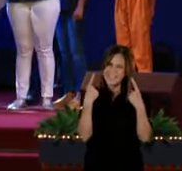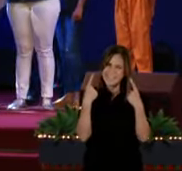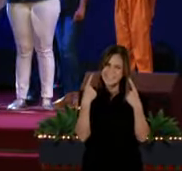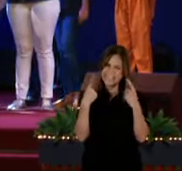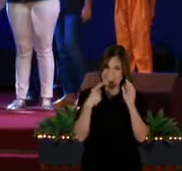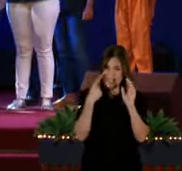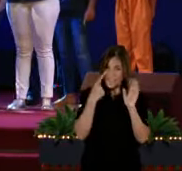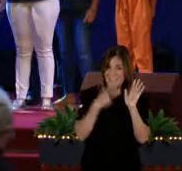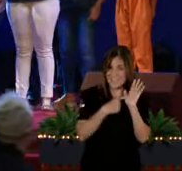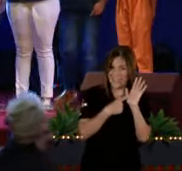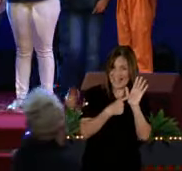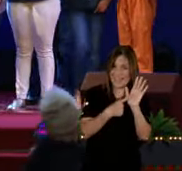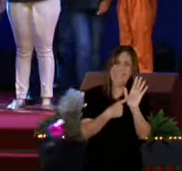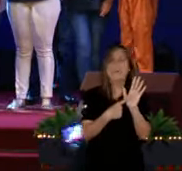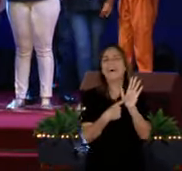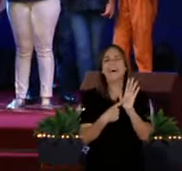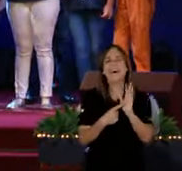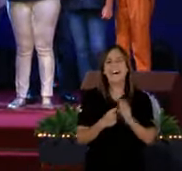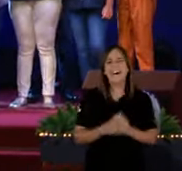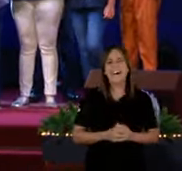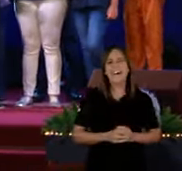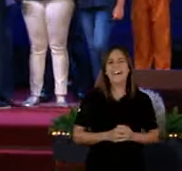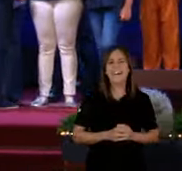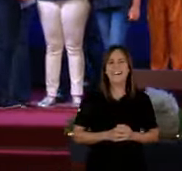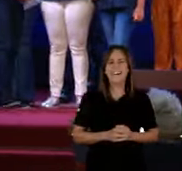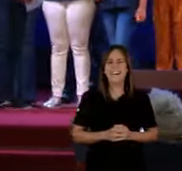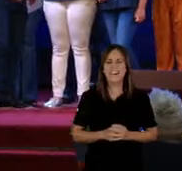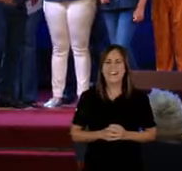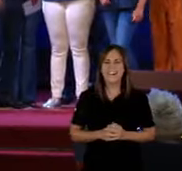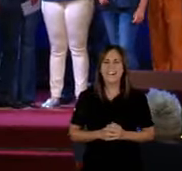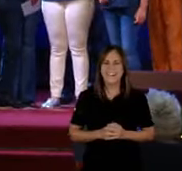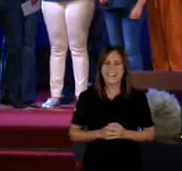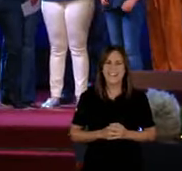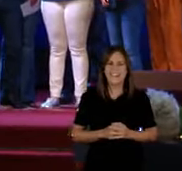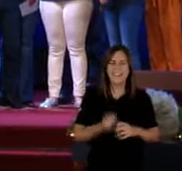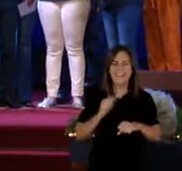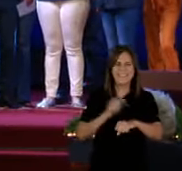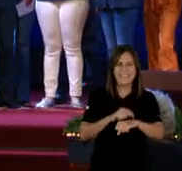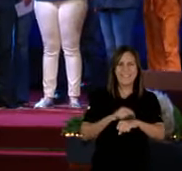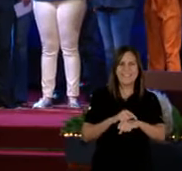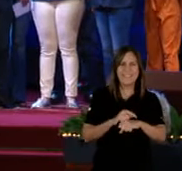para que salga en show. Momentito. Esto merece un tiempo especial.